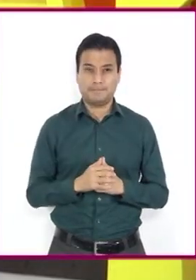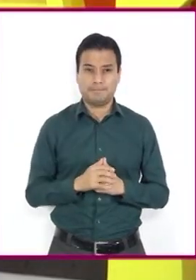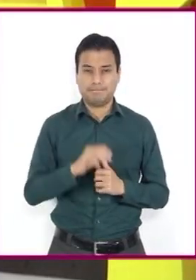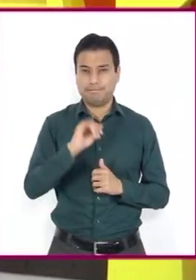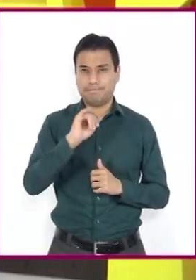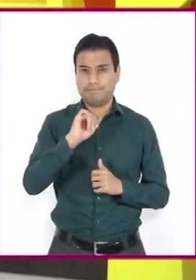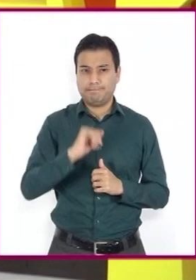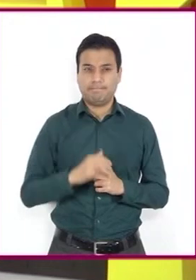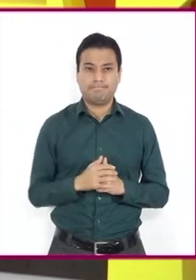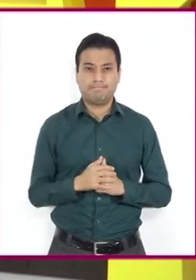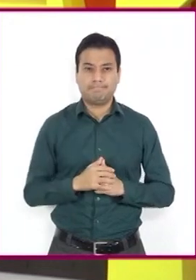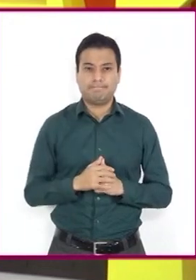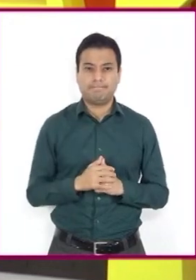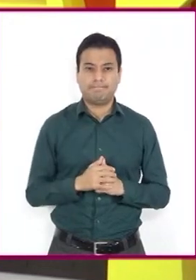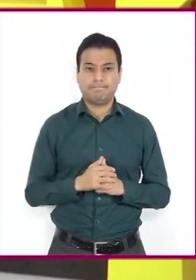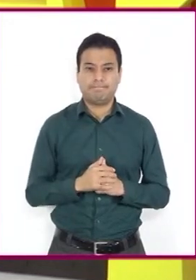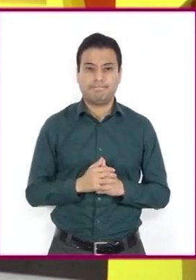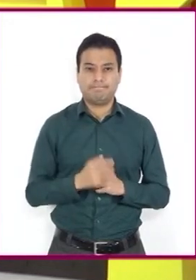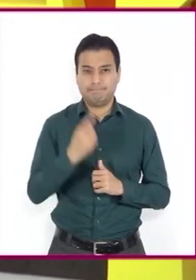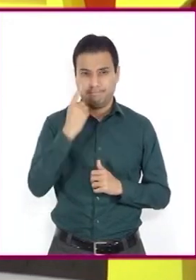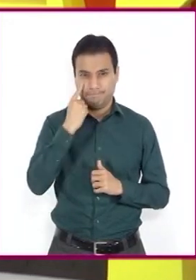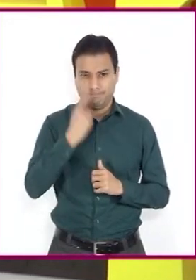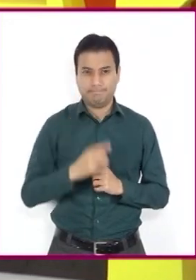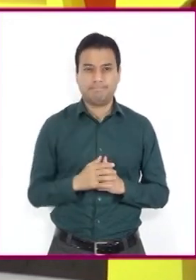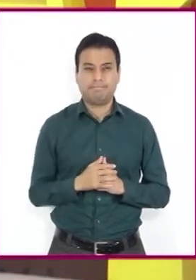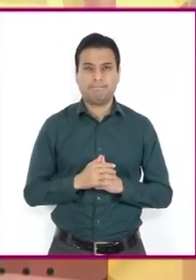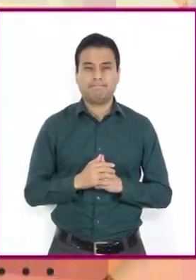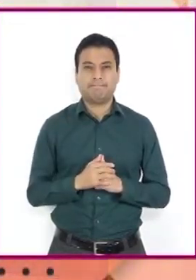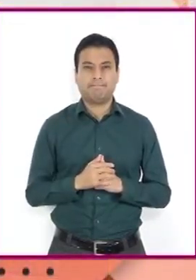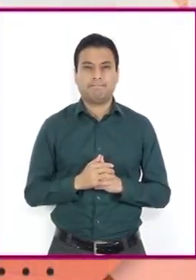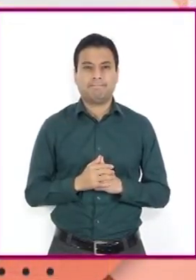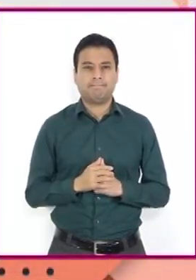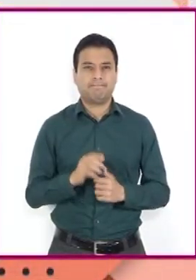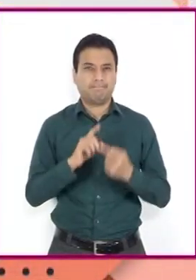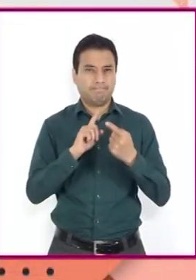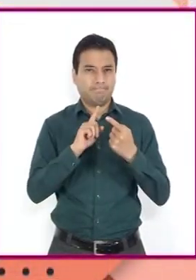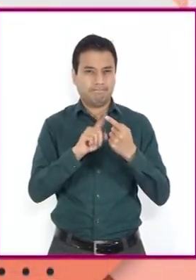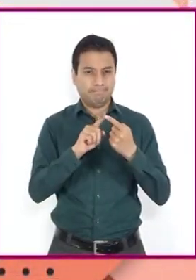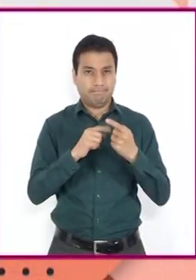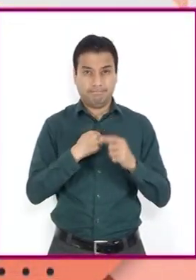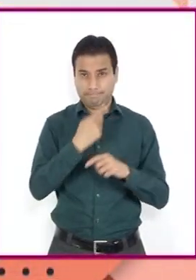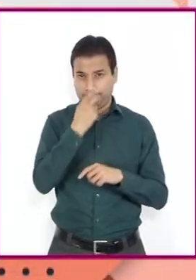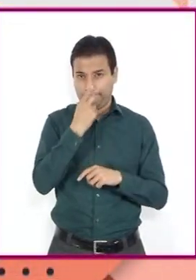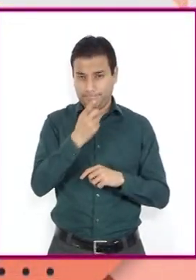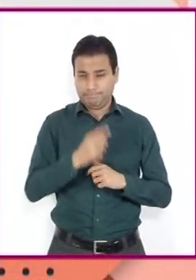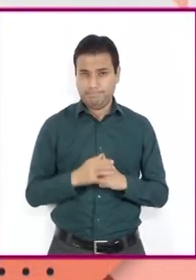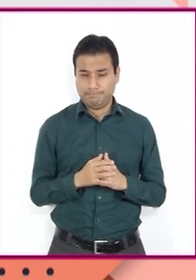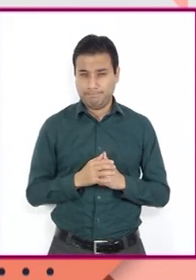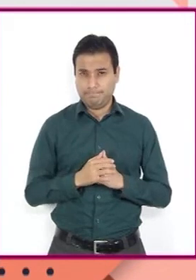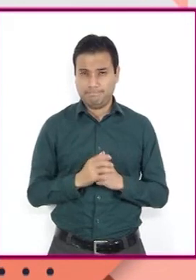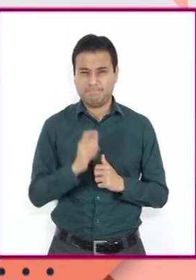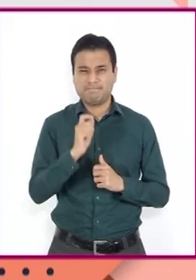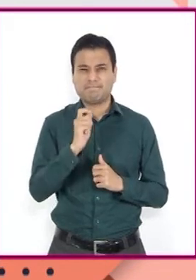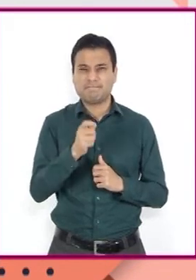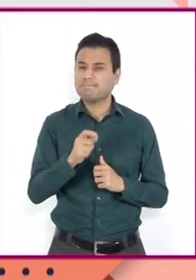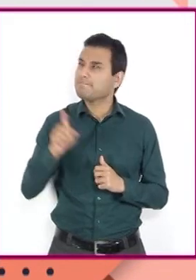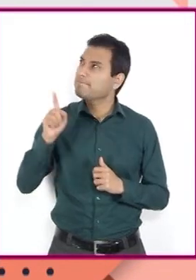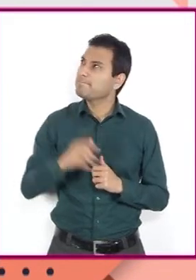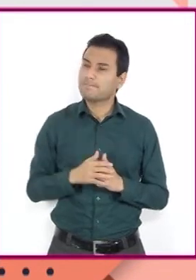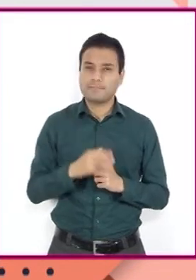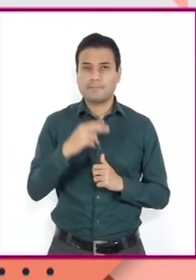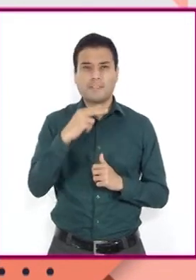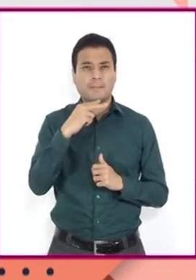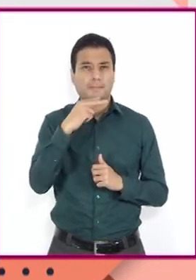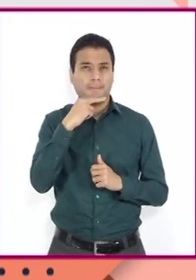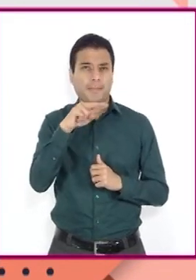sí. Nuevamente veamos el primer caso. Mencionábamos que el modo verbal indicativo expresa la acción del verbo